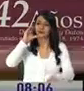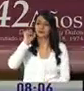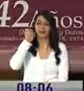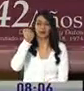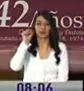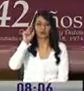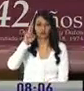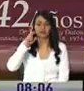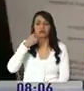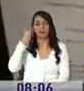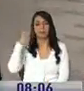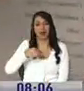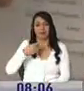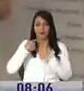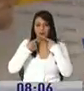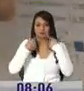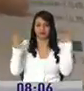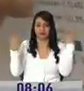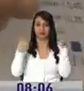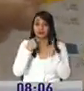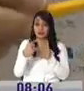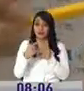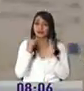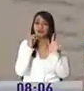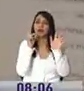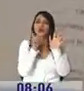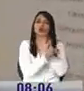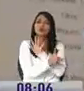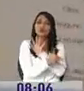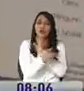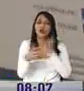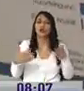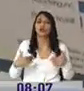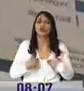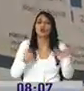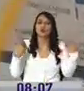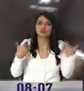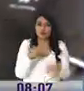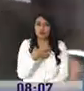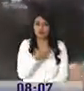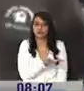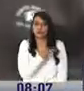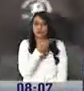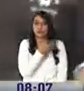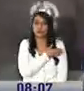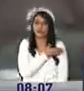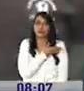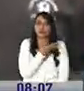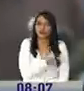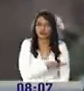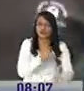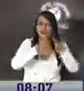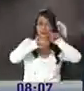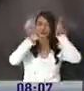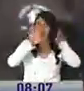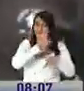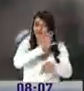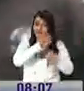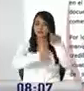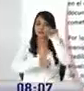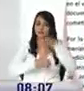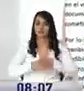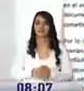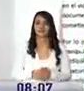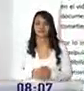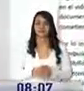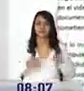comunicado en el que denuncia la opinión pública un atentado contra su credibilidad e imagen institucional en vista del cobarde